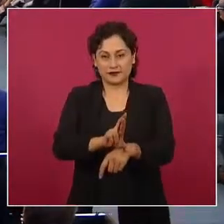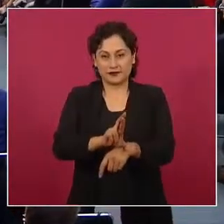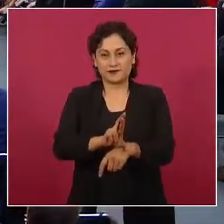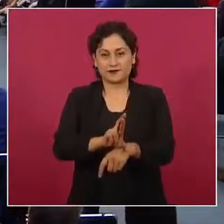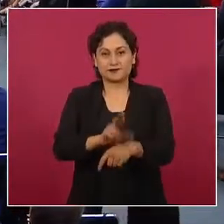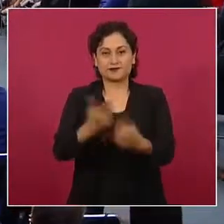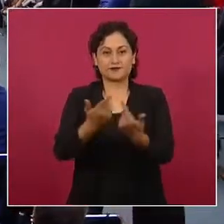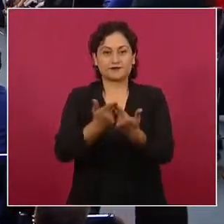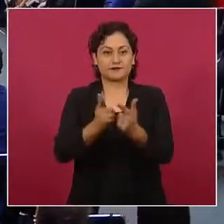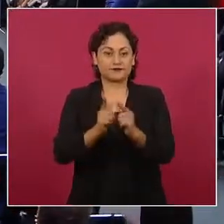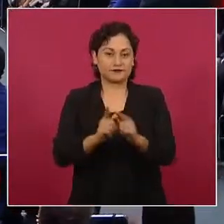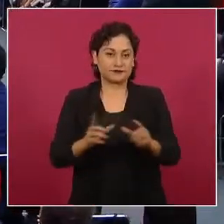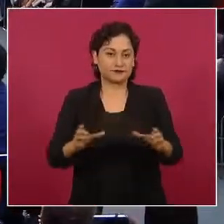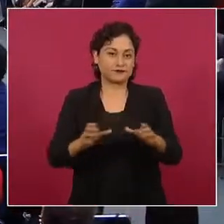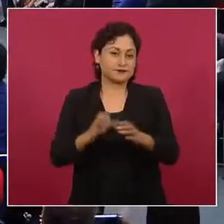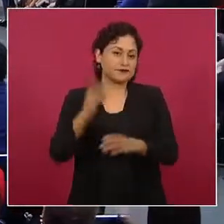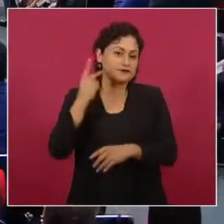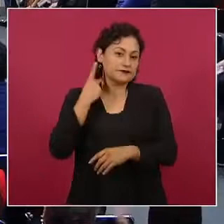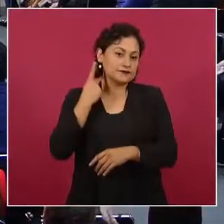de la fracción del